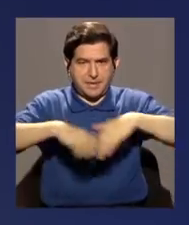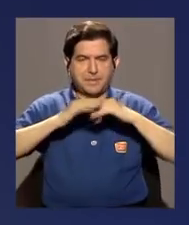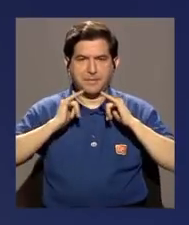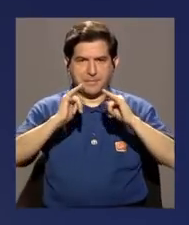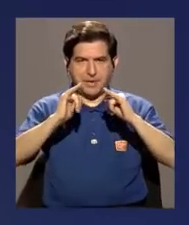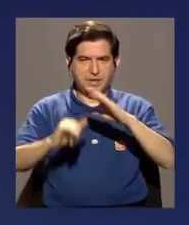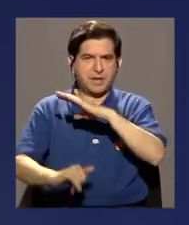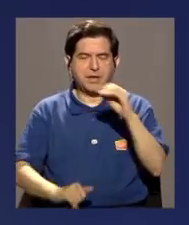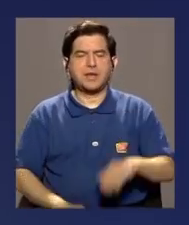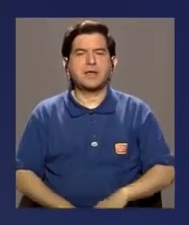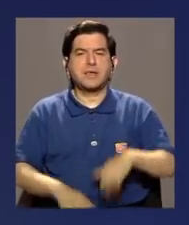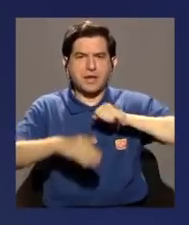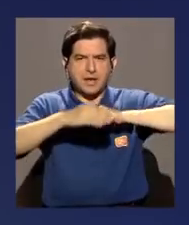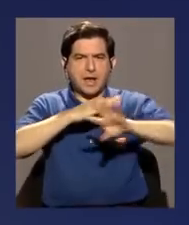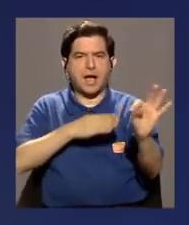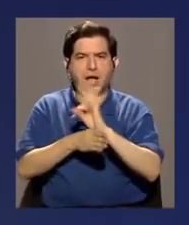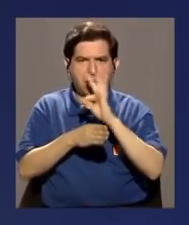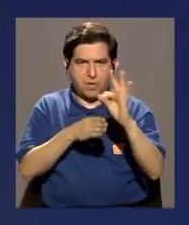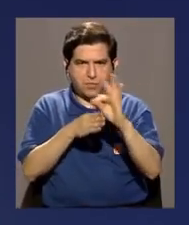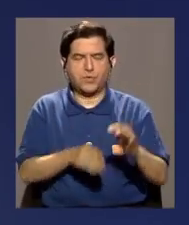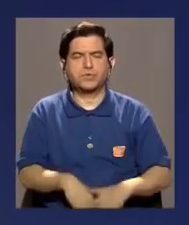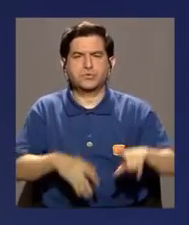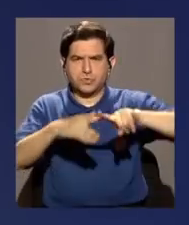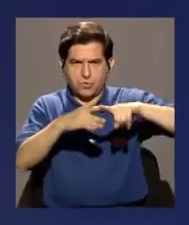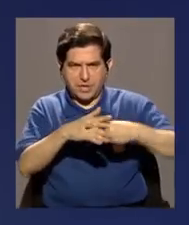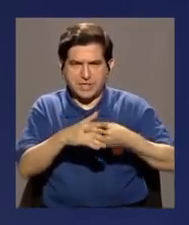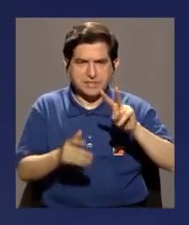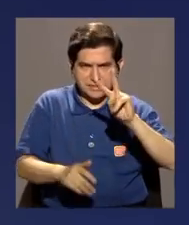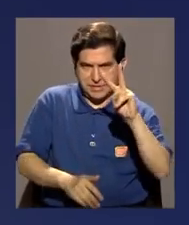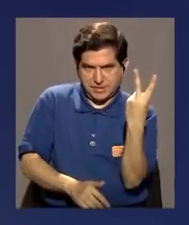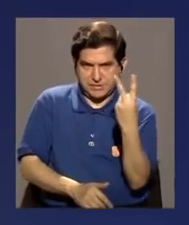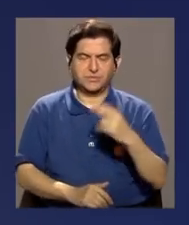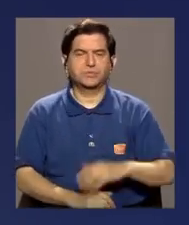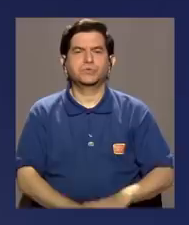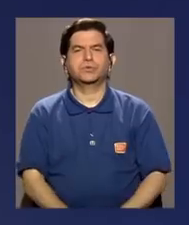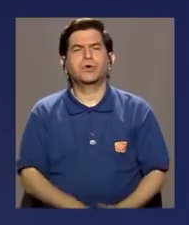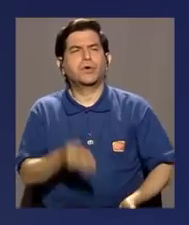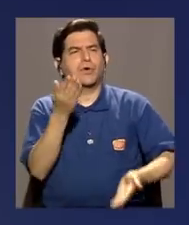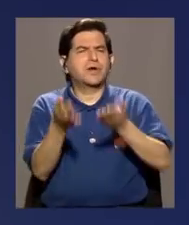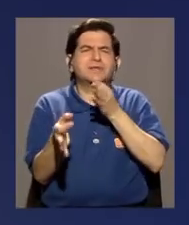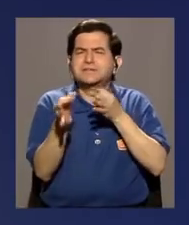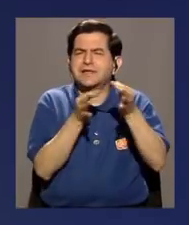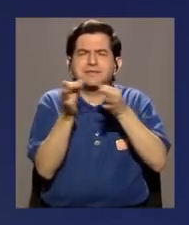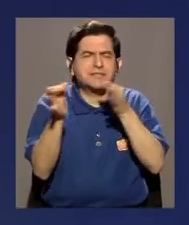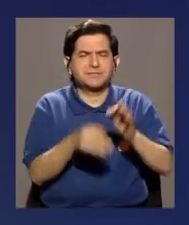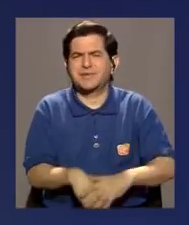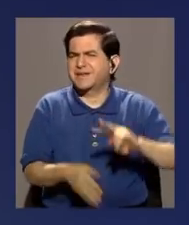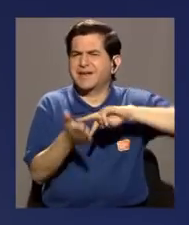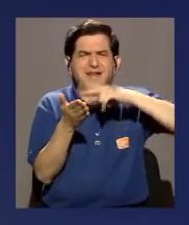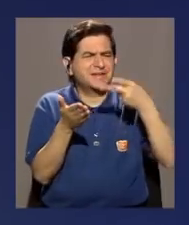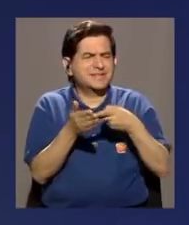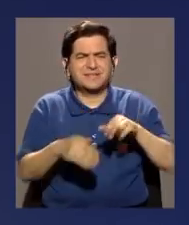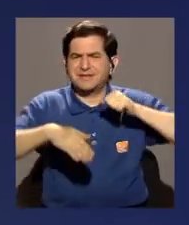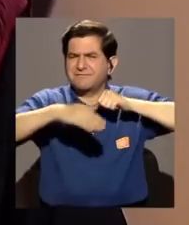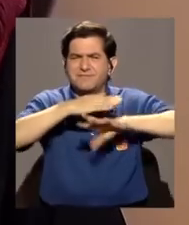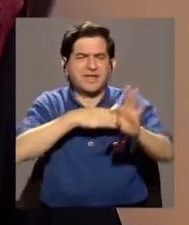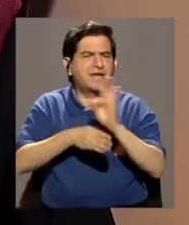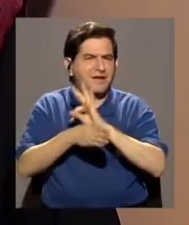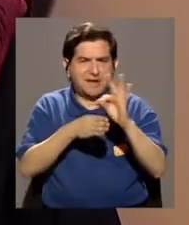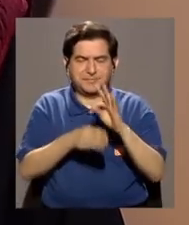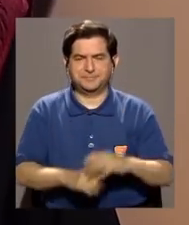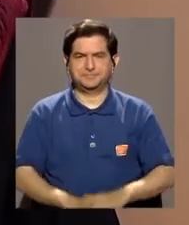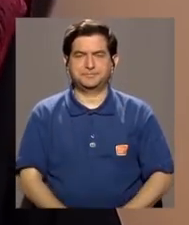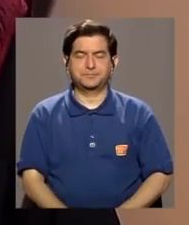sobre eso sobre todo sobre aborto terapeútico vamos a iniciar con este segundo tal vez a explicarle la audiencia primero que es un aborto terapéutico